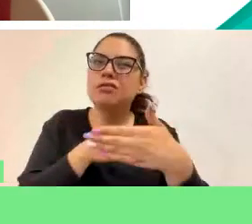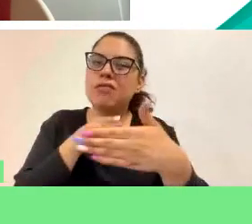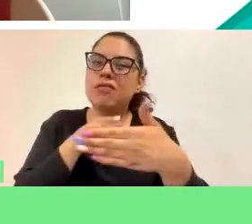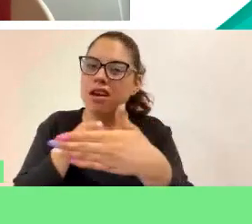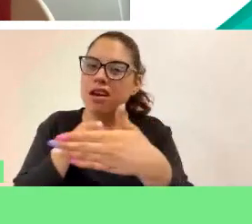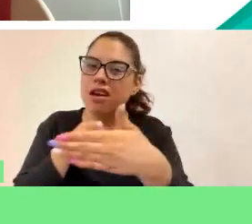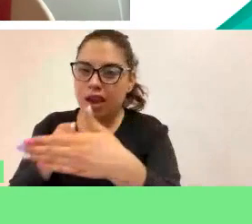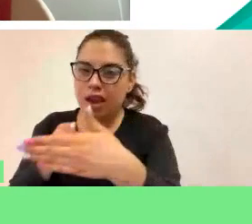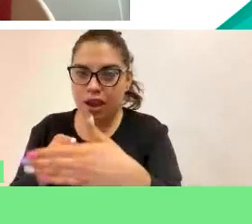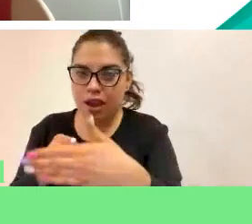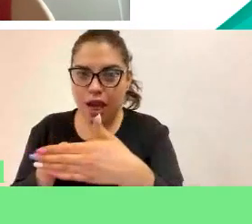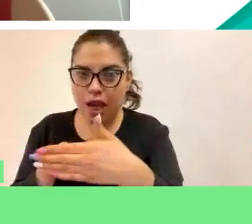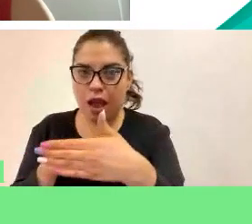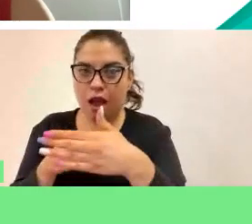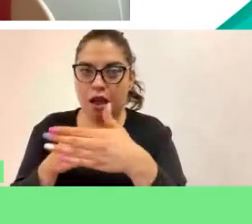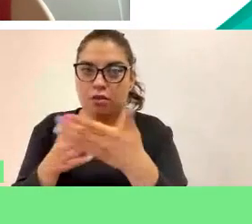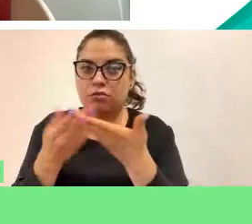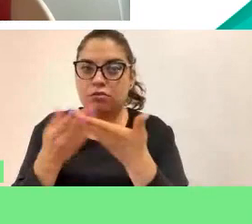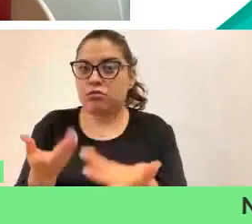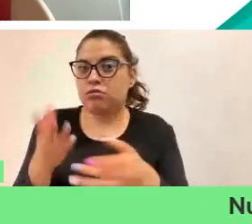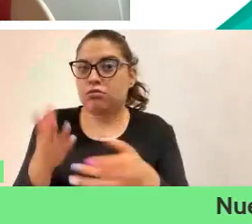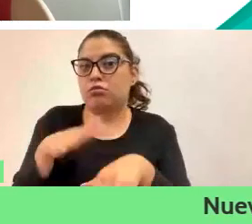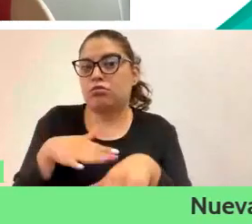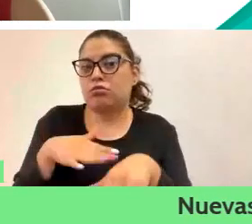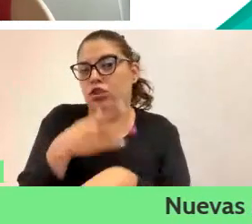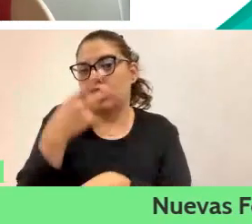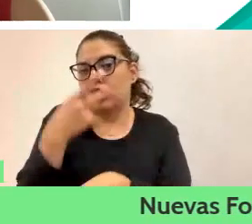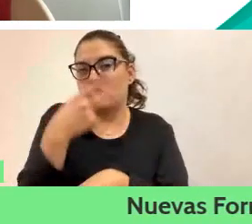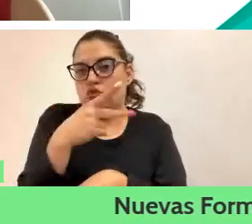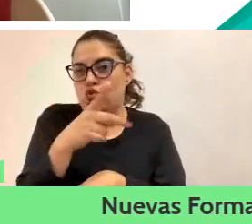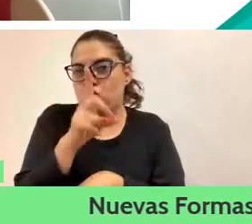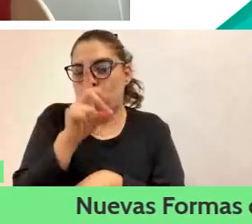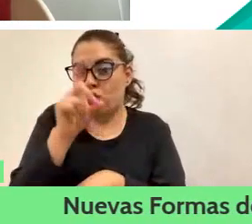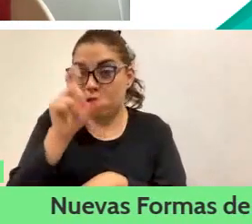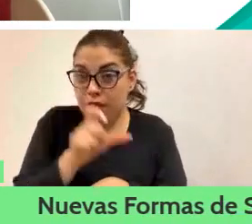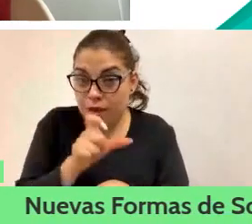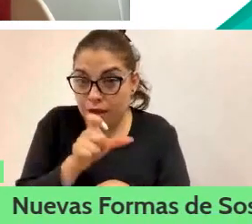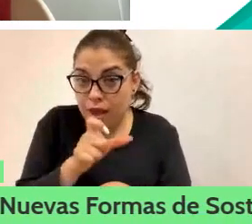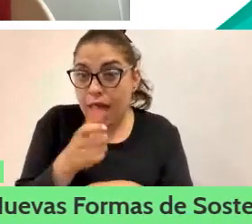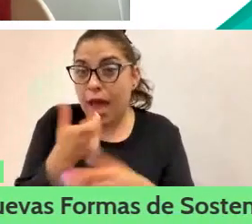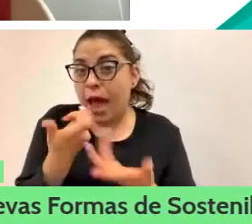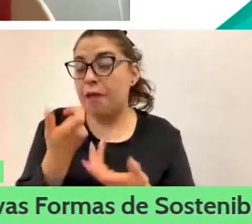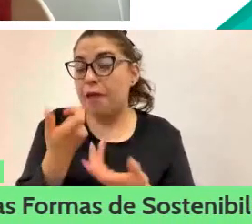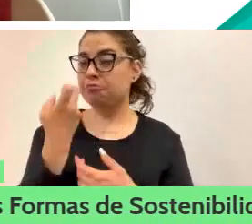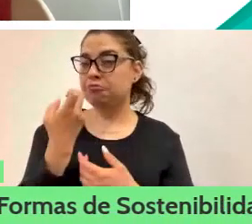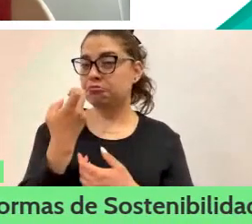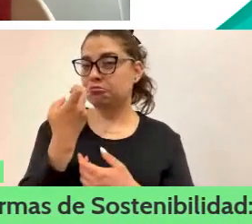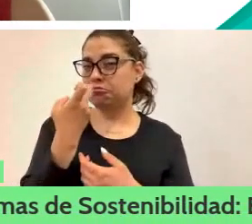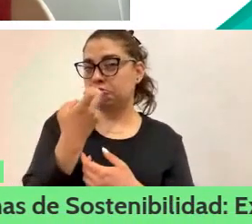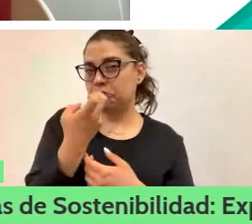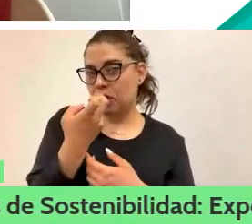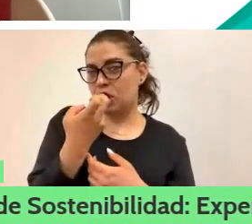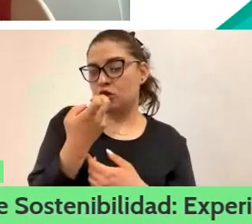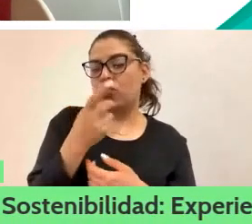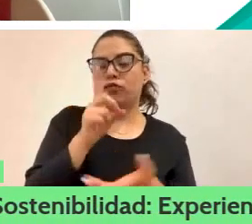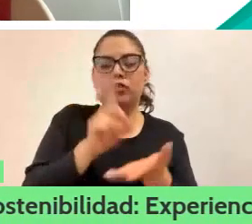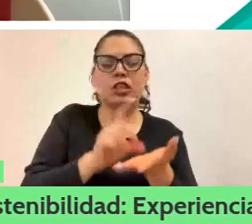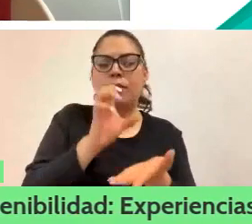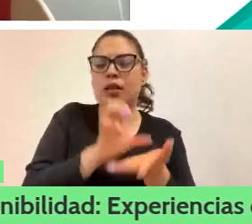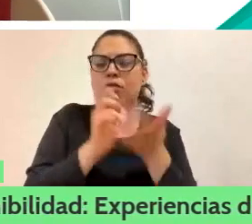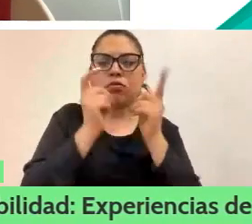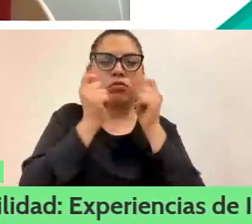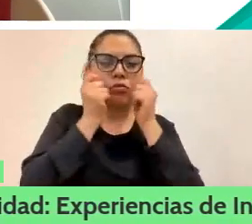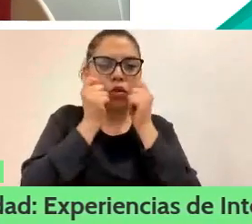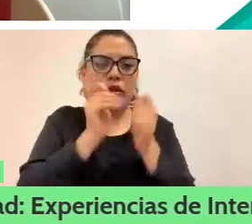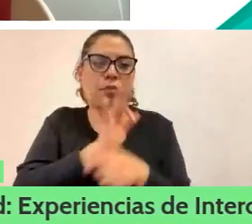algún motivo, por su diagnóstico sobre todo, sea un potencial para la tarea que va a hacer. Por eso trabajamos fundamentalmente con